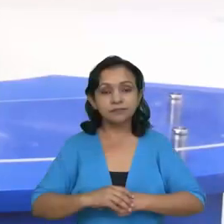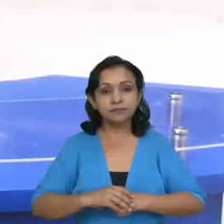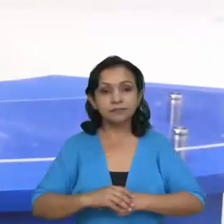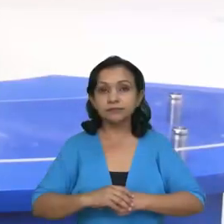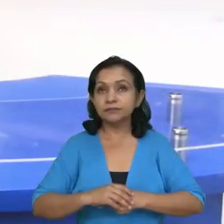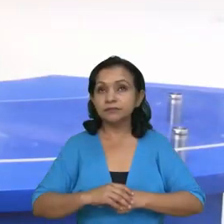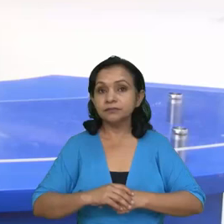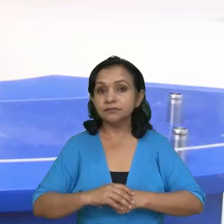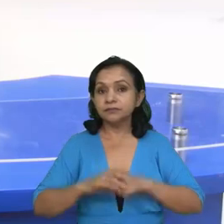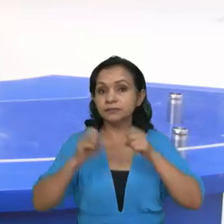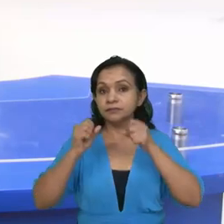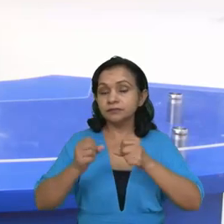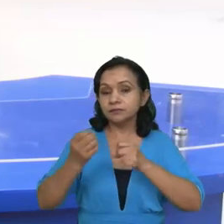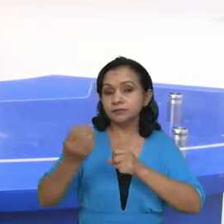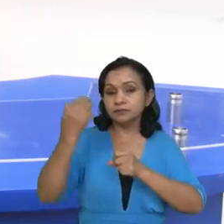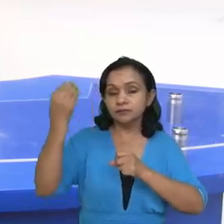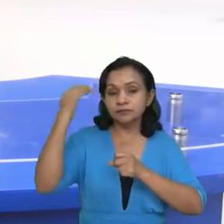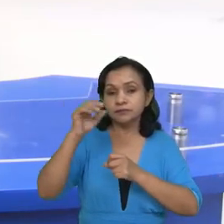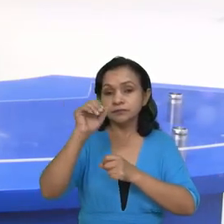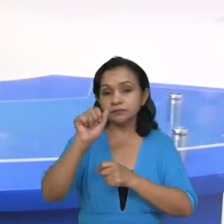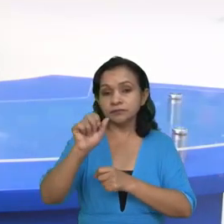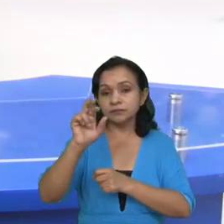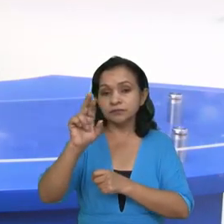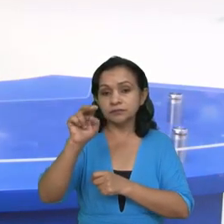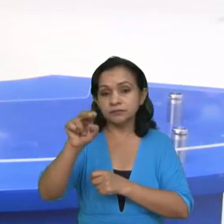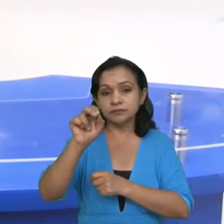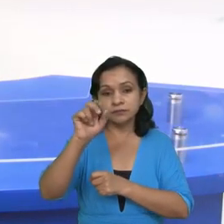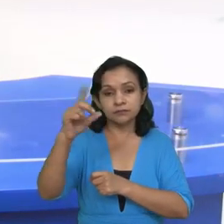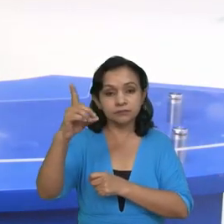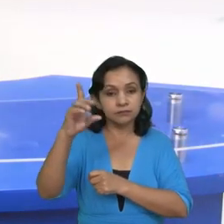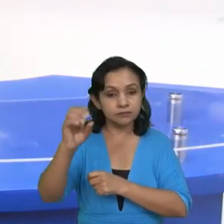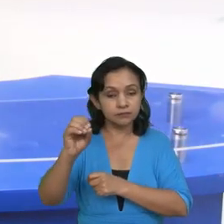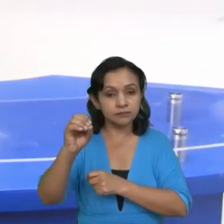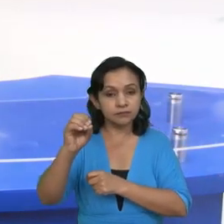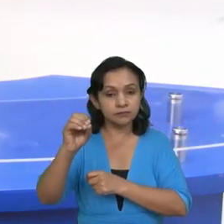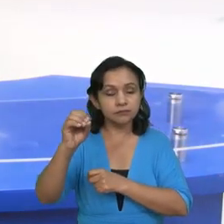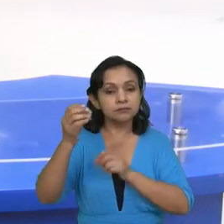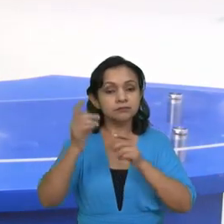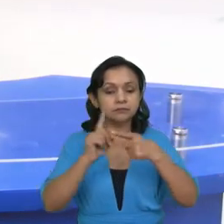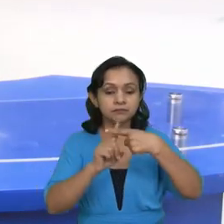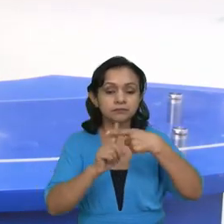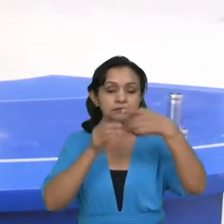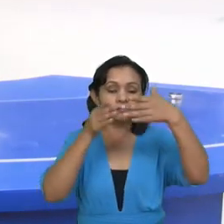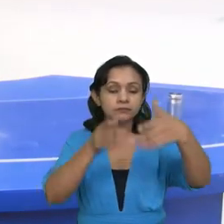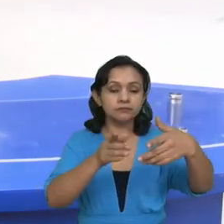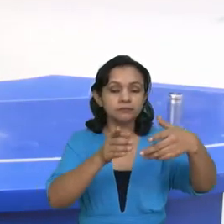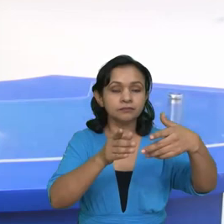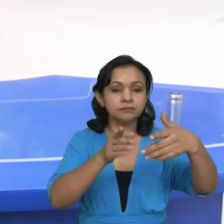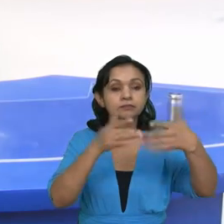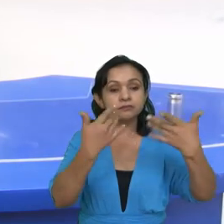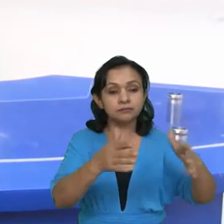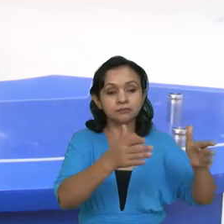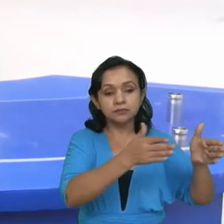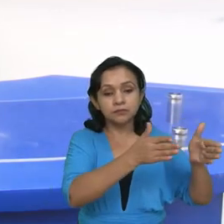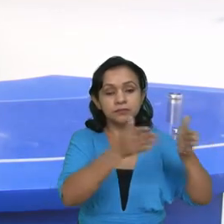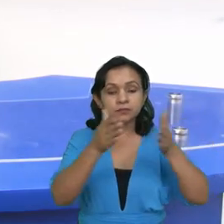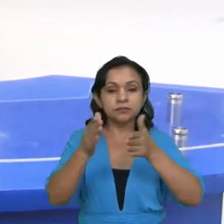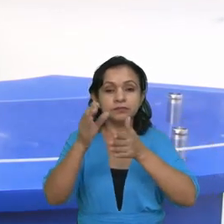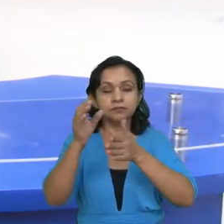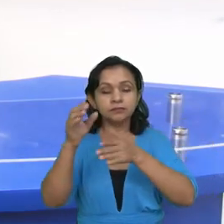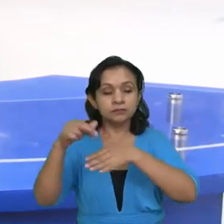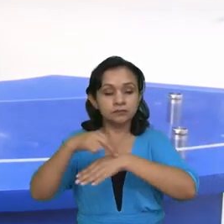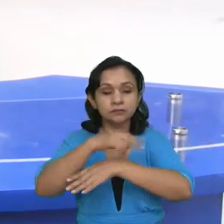el combatiente histórico arnoldo quan cuyos restos descansan en darío fue trasladado al nuevo cementerio camino del cielo